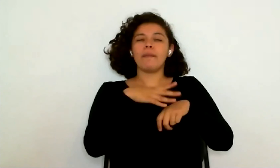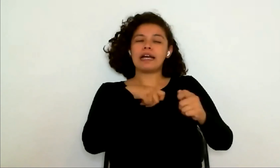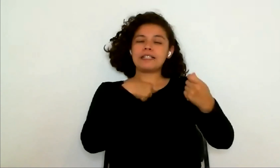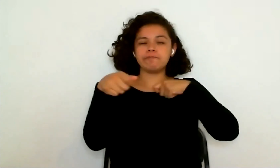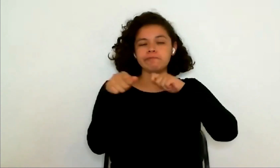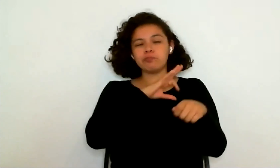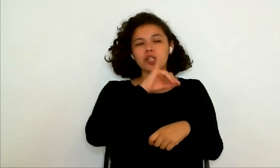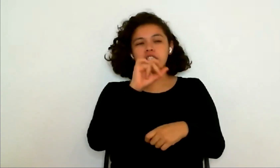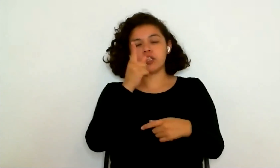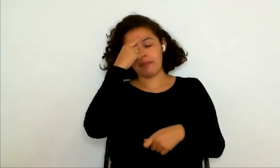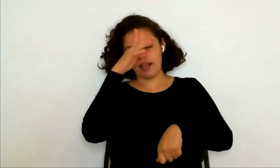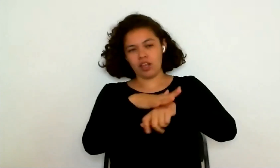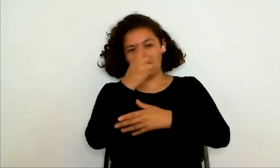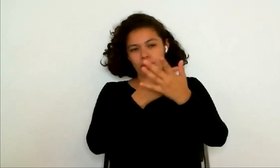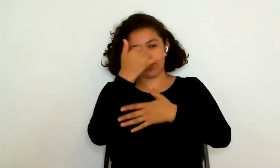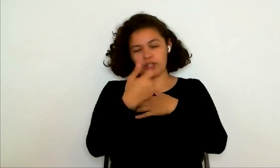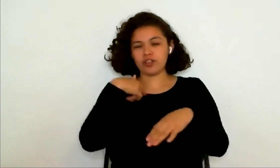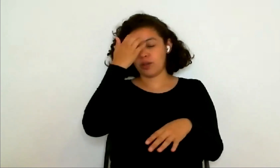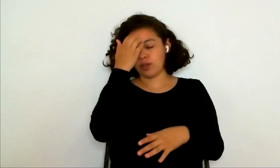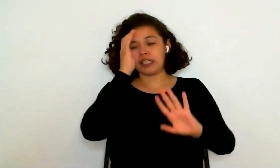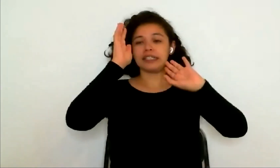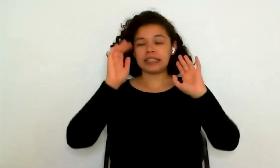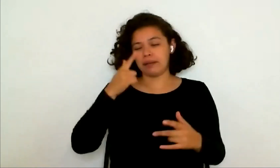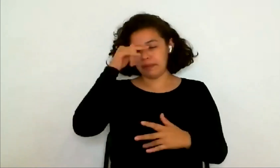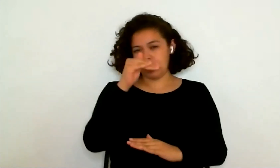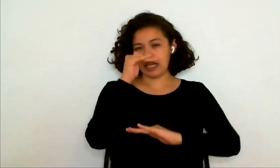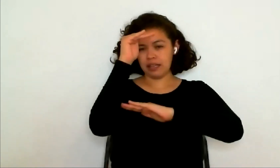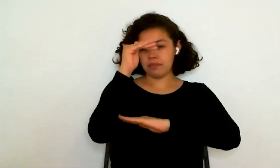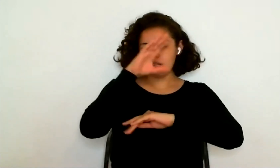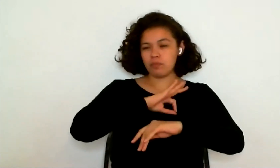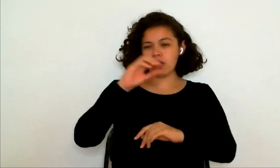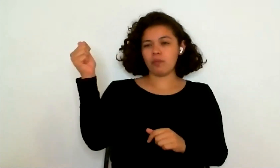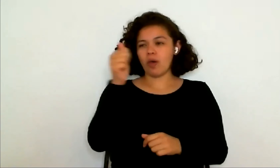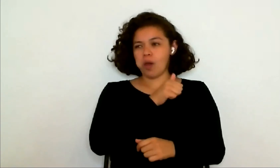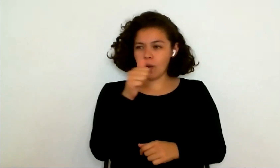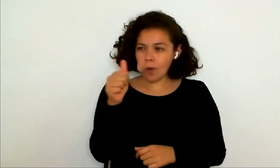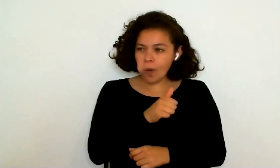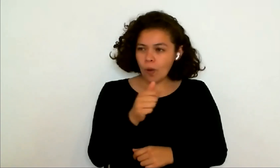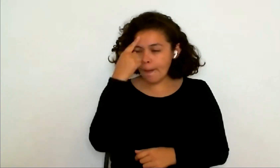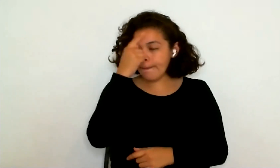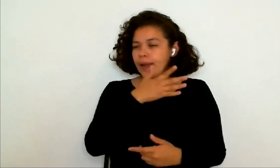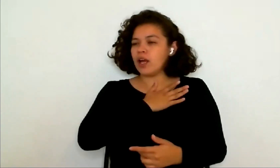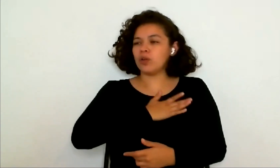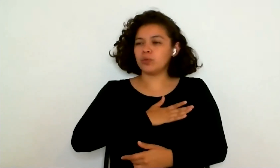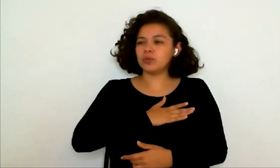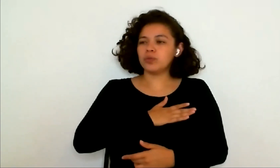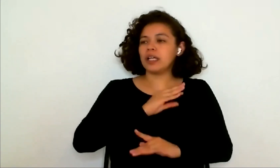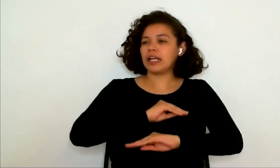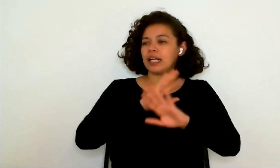tener un margen en el que yo pueda moverme y tener esta parte de la justificación